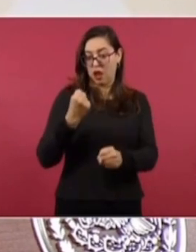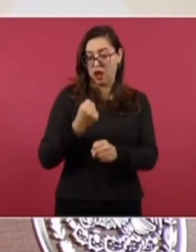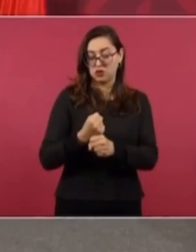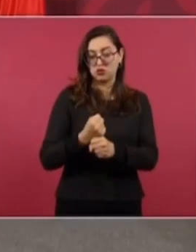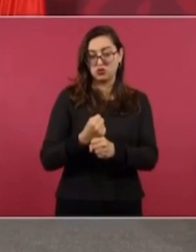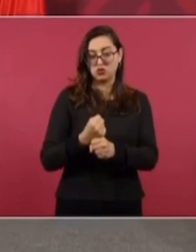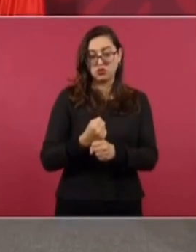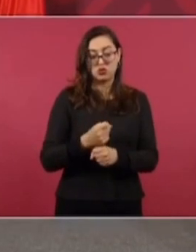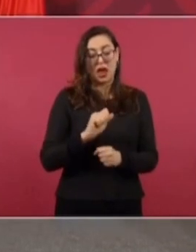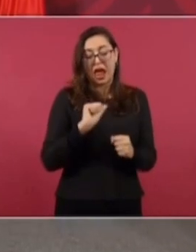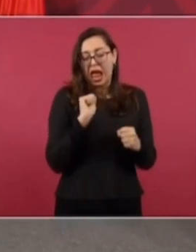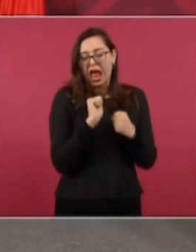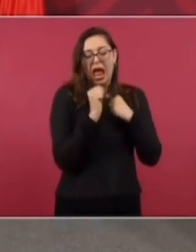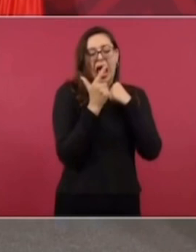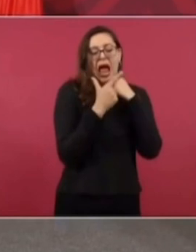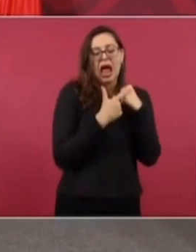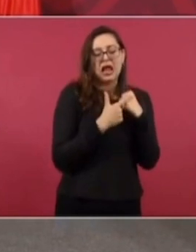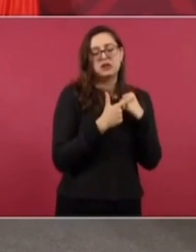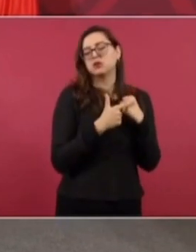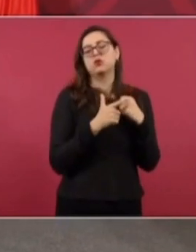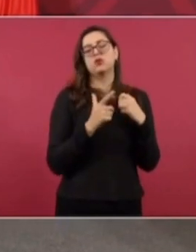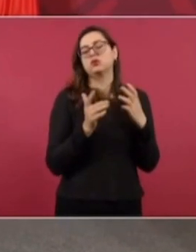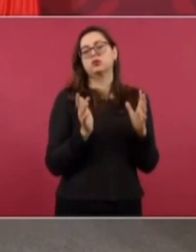ha escrito algo